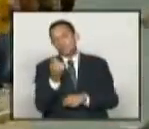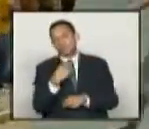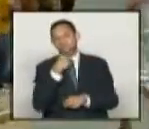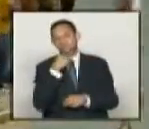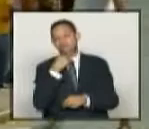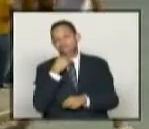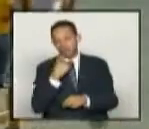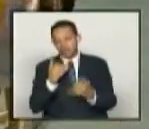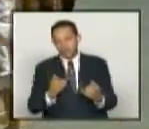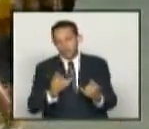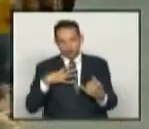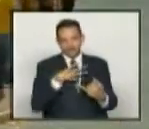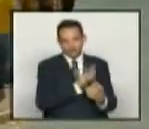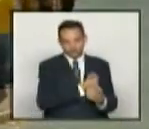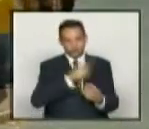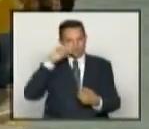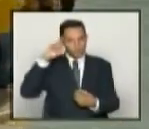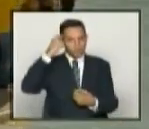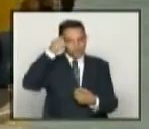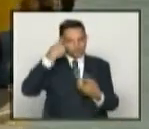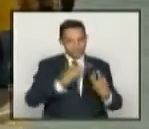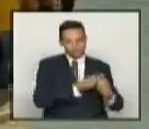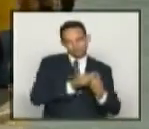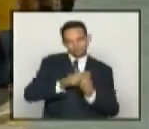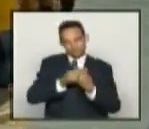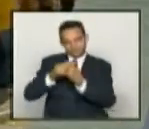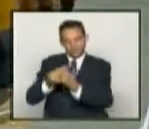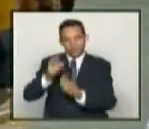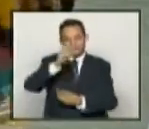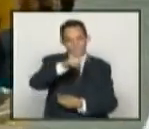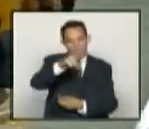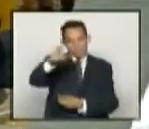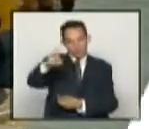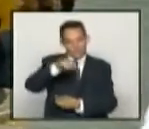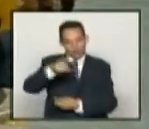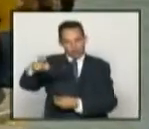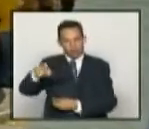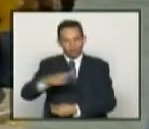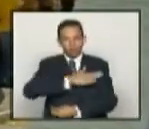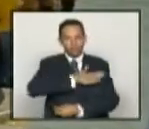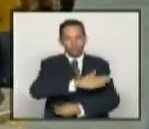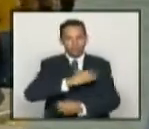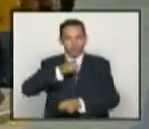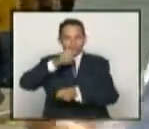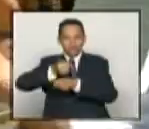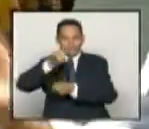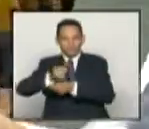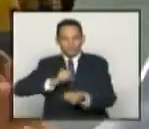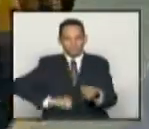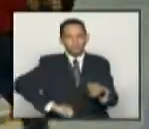aquí a la población. Estamos muy contentos y seguiremos aquí varias horas